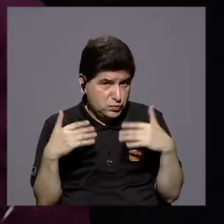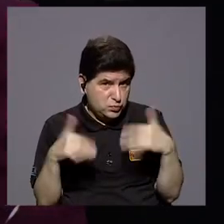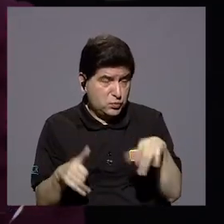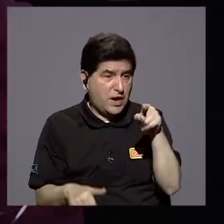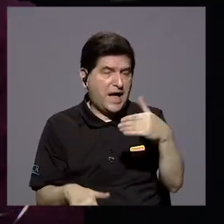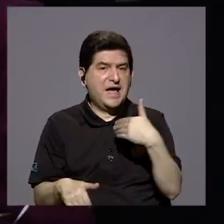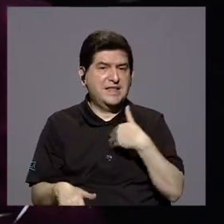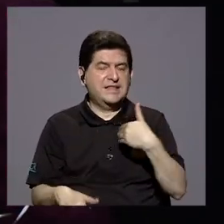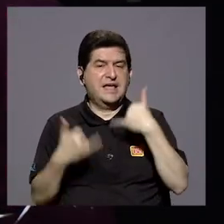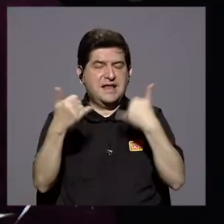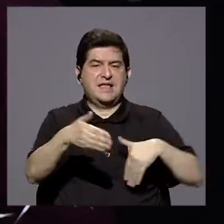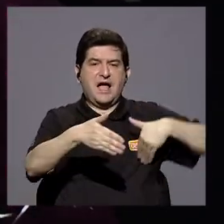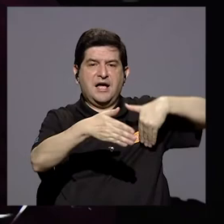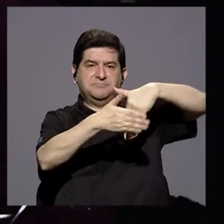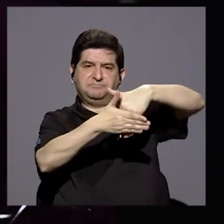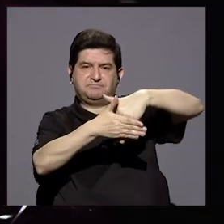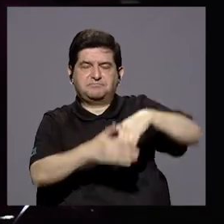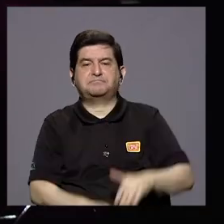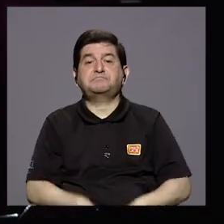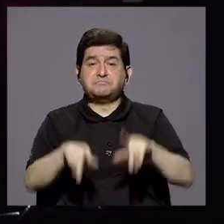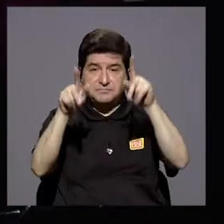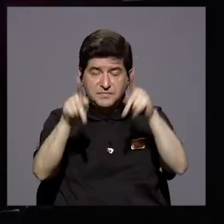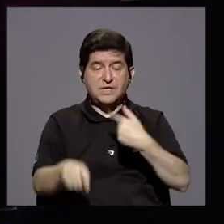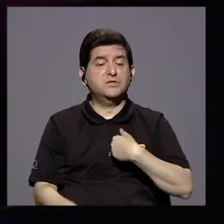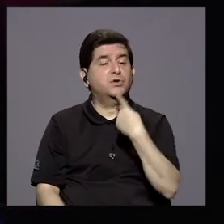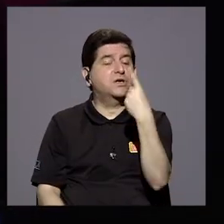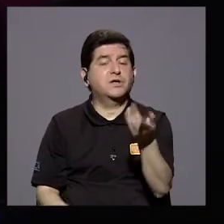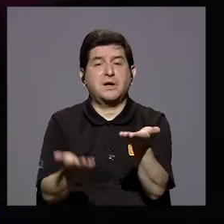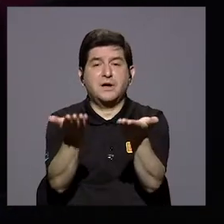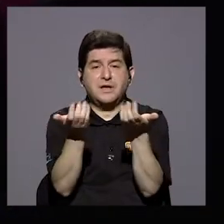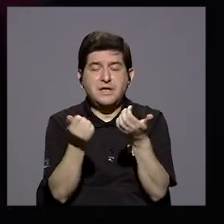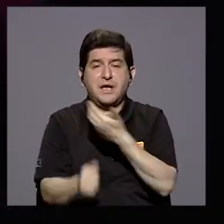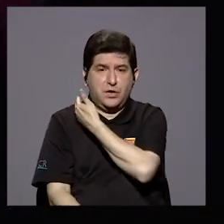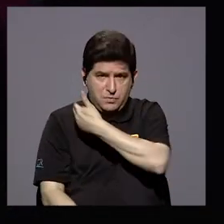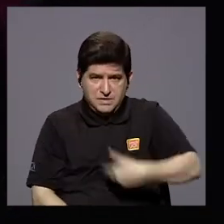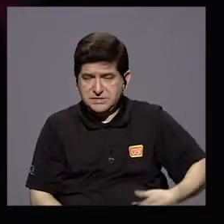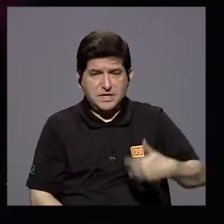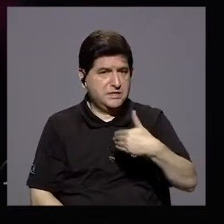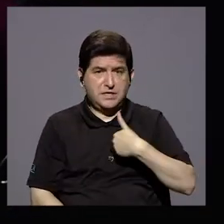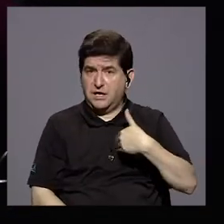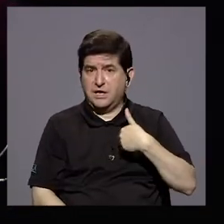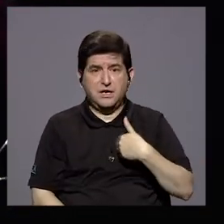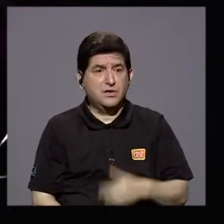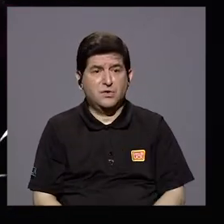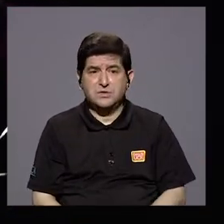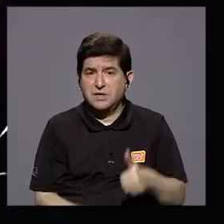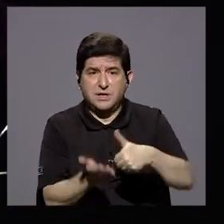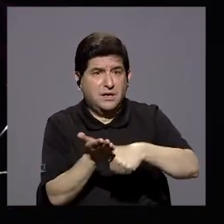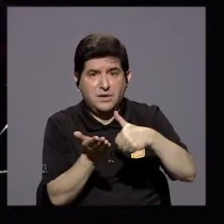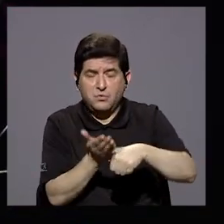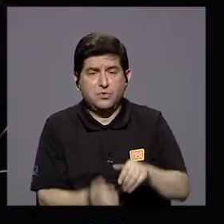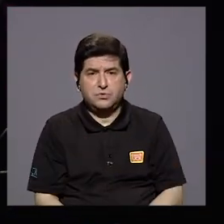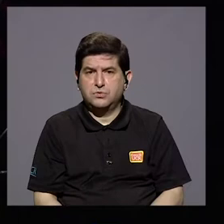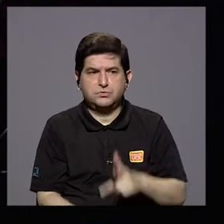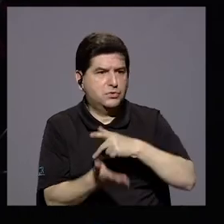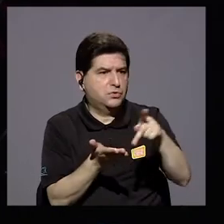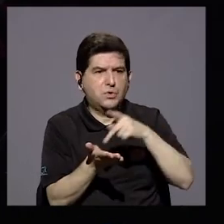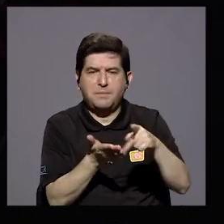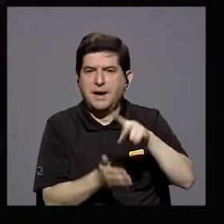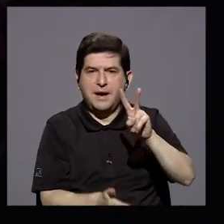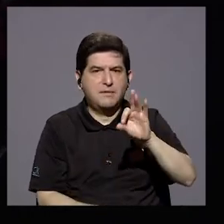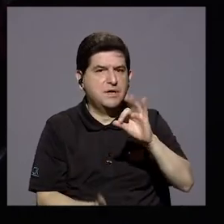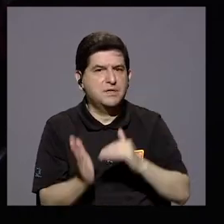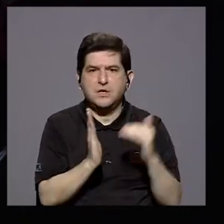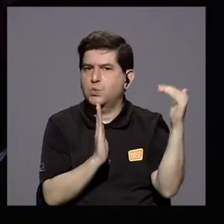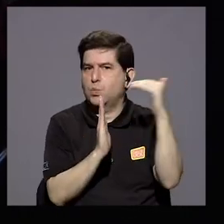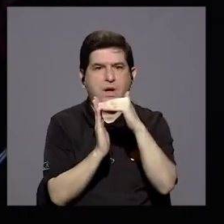usted tiene ya un freno. Que no, una persona que yo diga quiero ser presidente y no tengo votos, que no va a pagar 29 millones para.